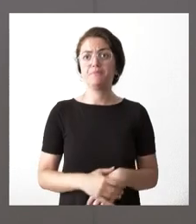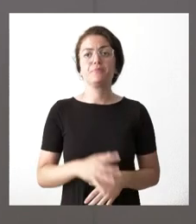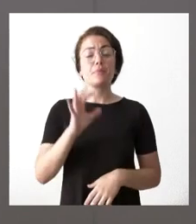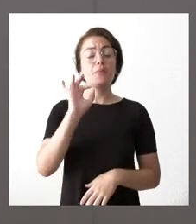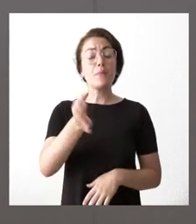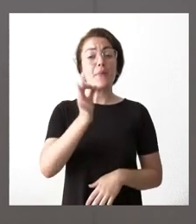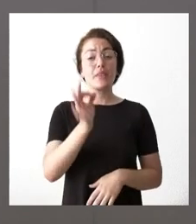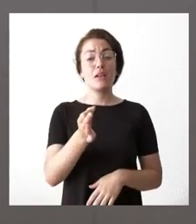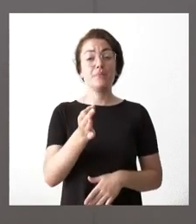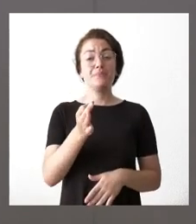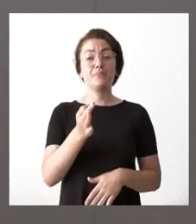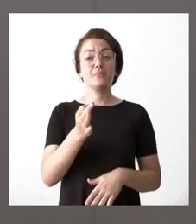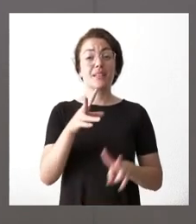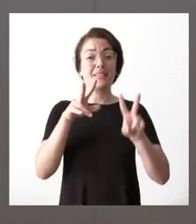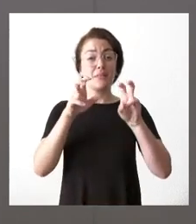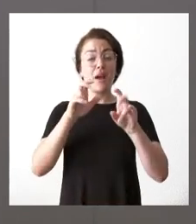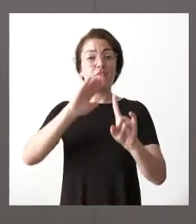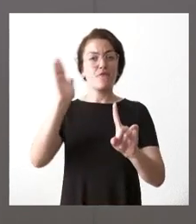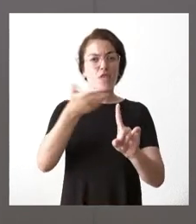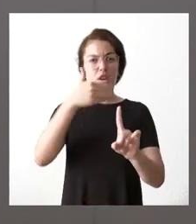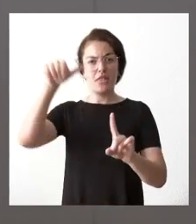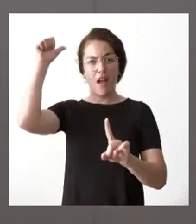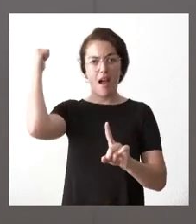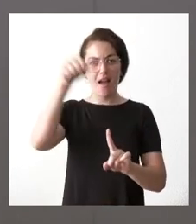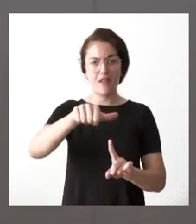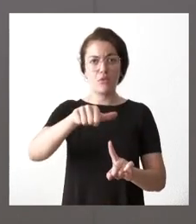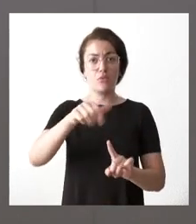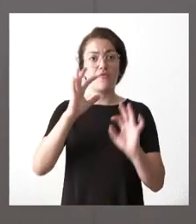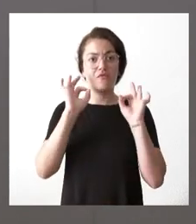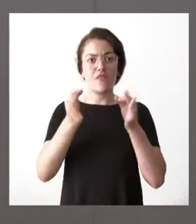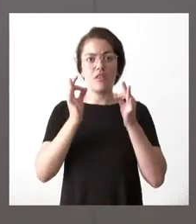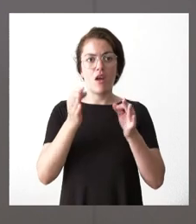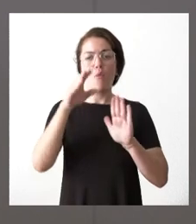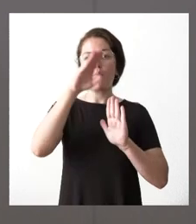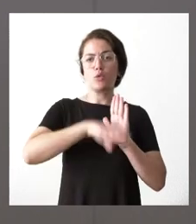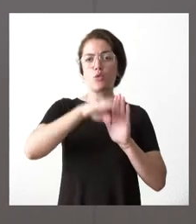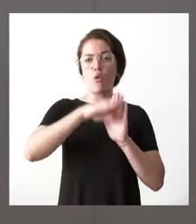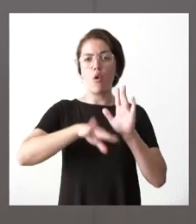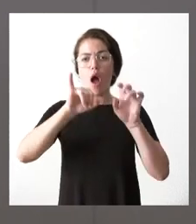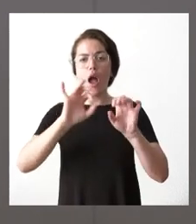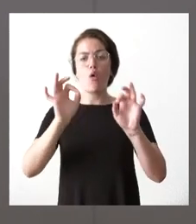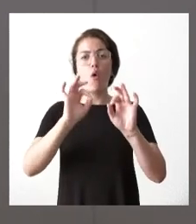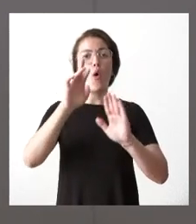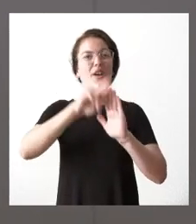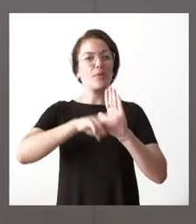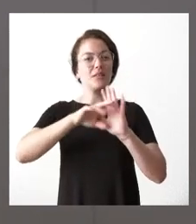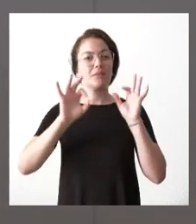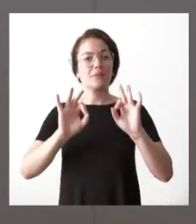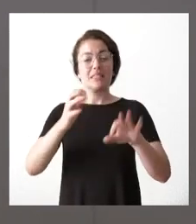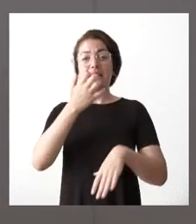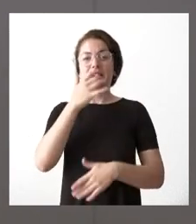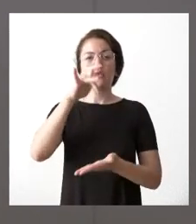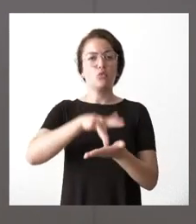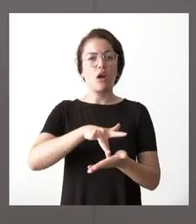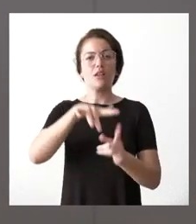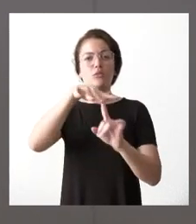caso de la violencia de género sí que existe un protocolo o una regulación específica de cuándo un caso determinado